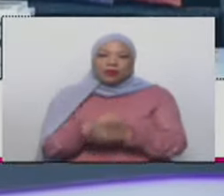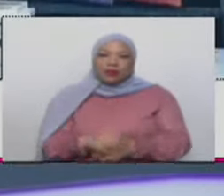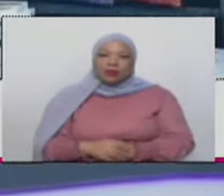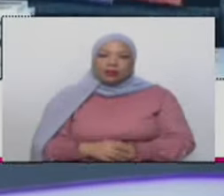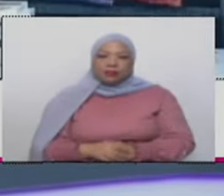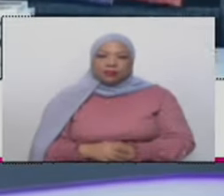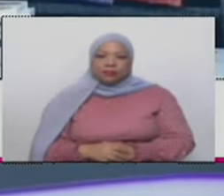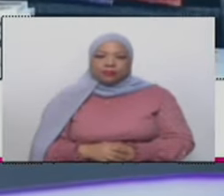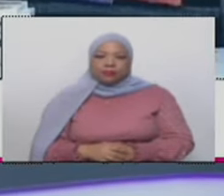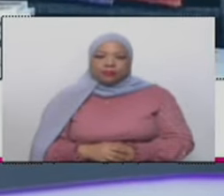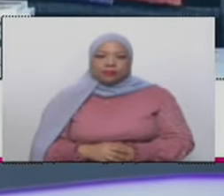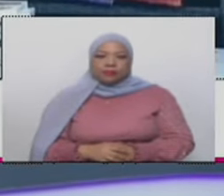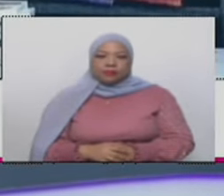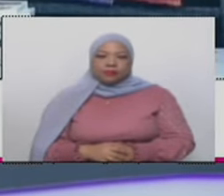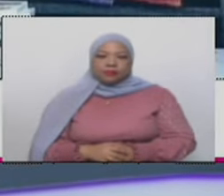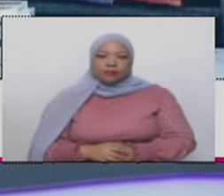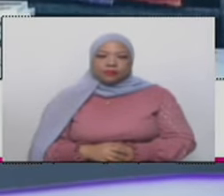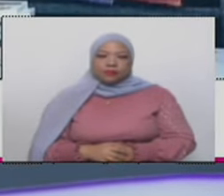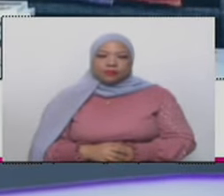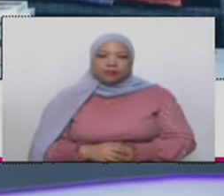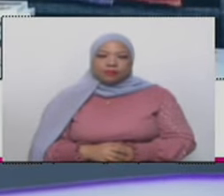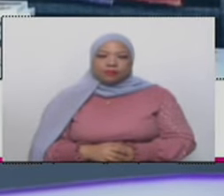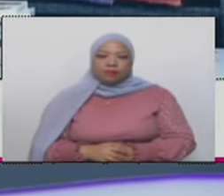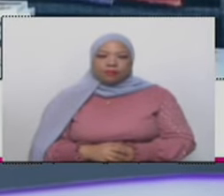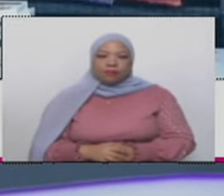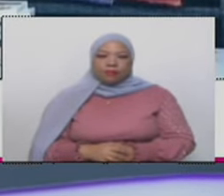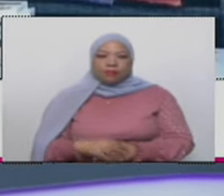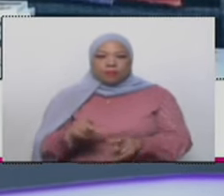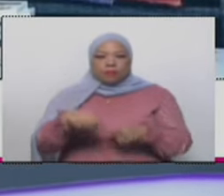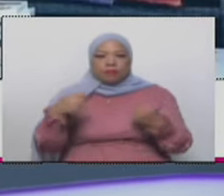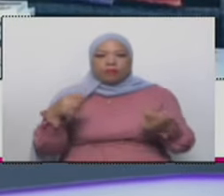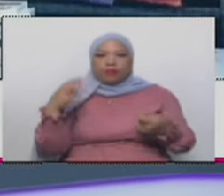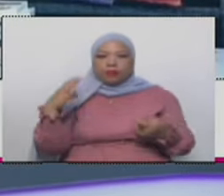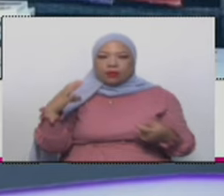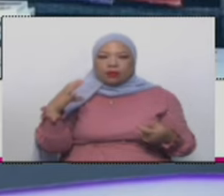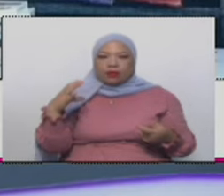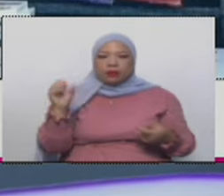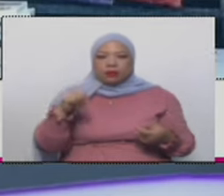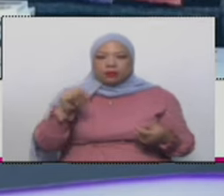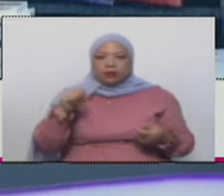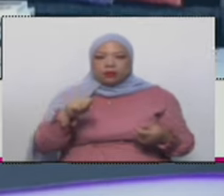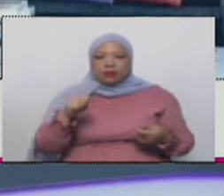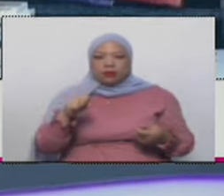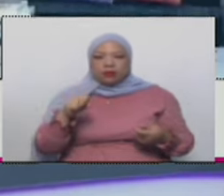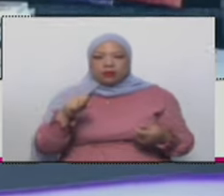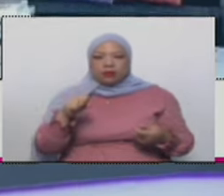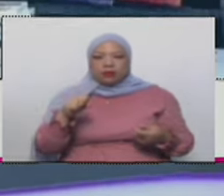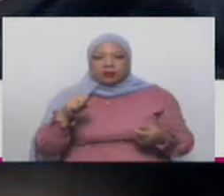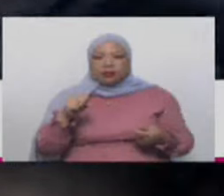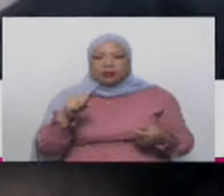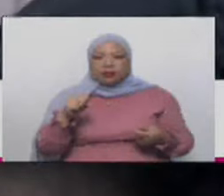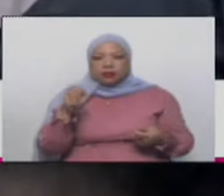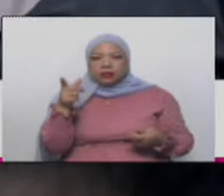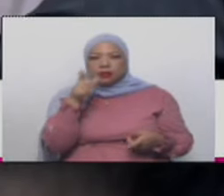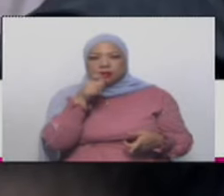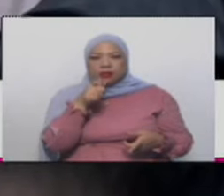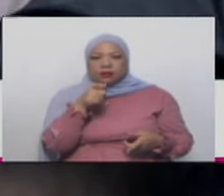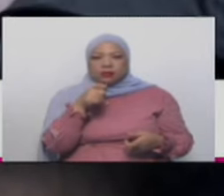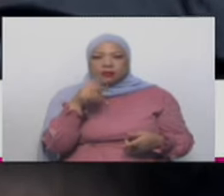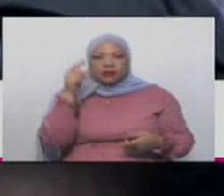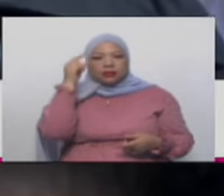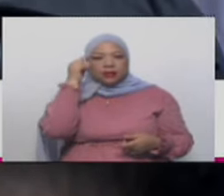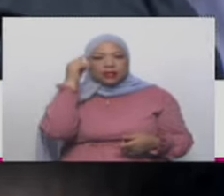tú escribías en el cuerpo C. ¿Ah? ¿Cómo se...? Y en